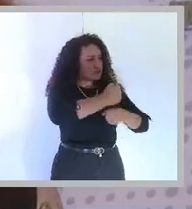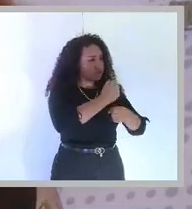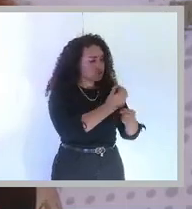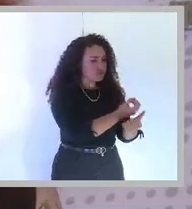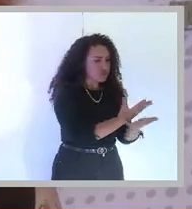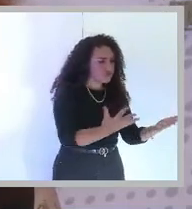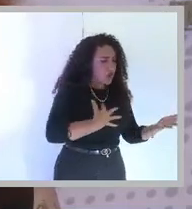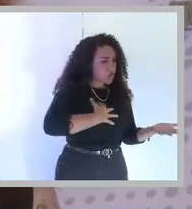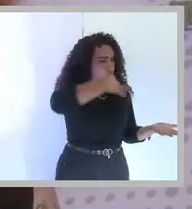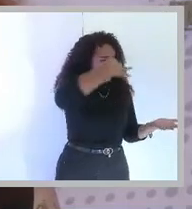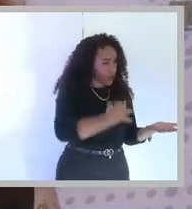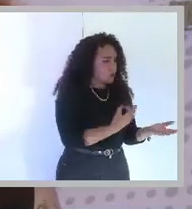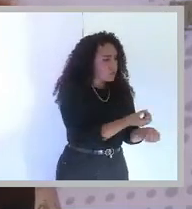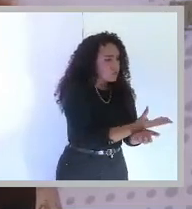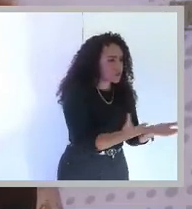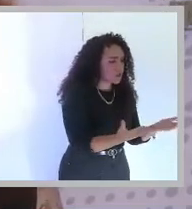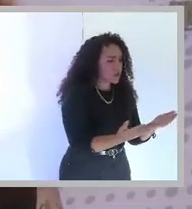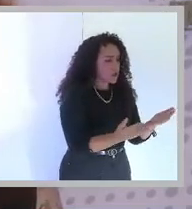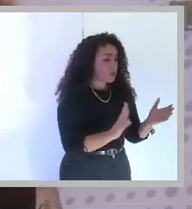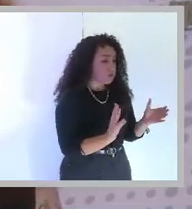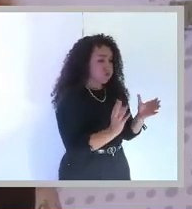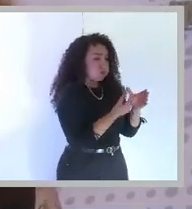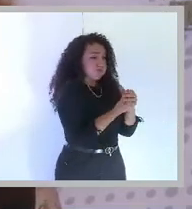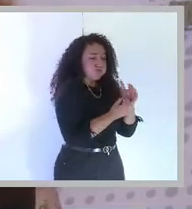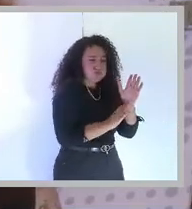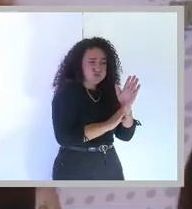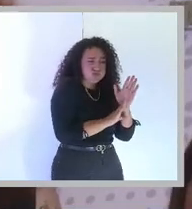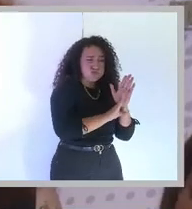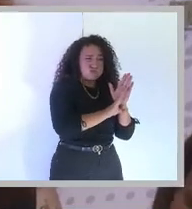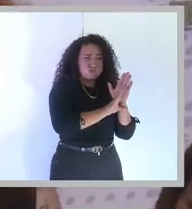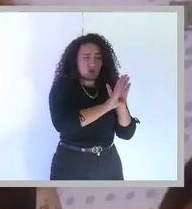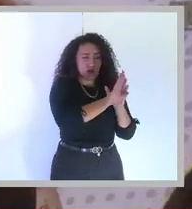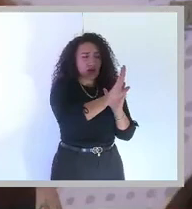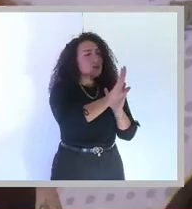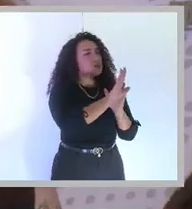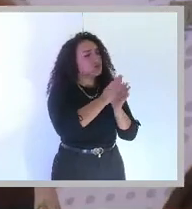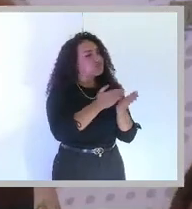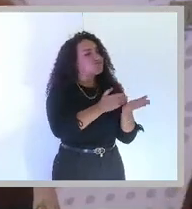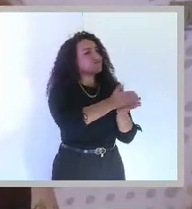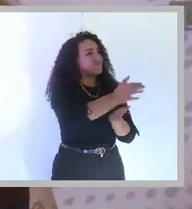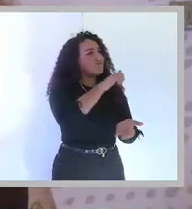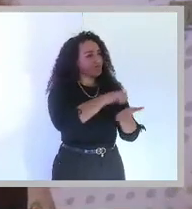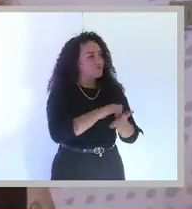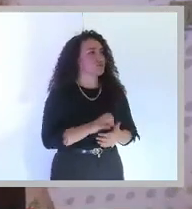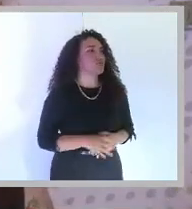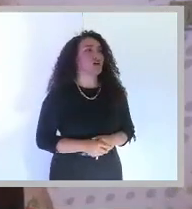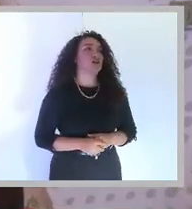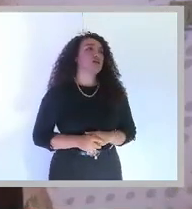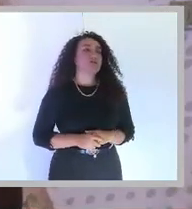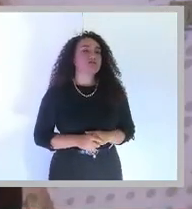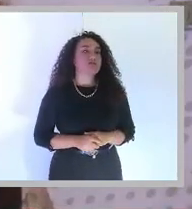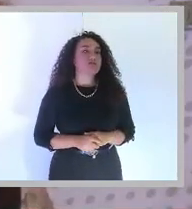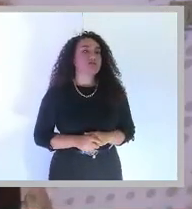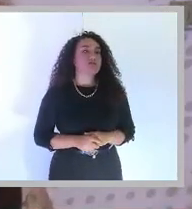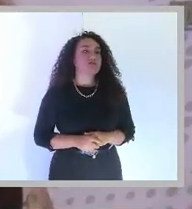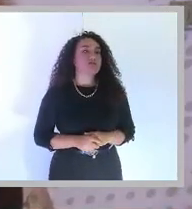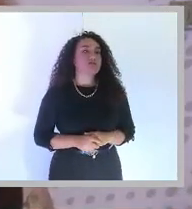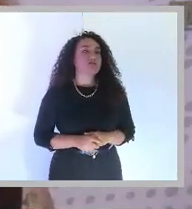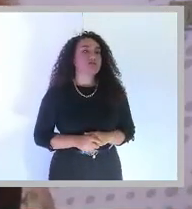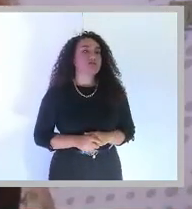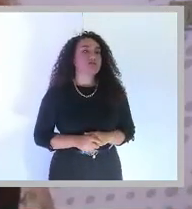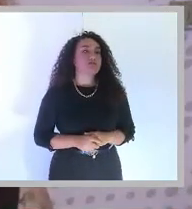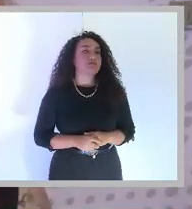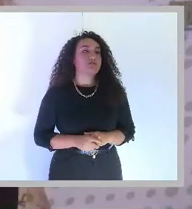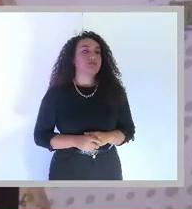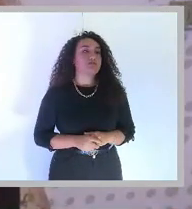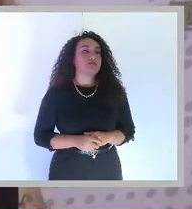el crecimiento inclusivo para un desarrollo sostenible. En este sentido, adaptar el diálogo